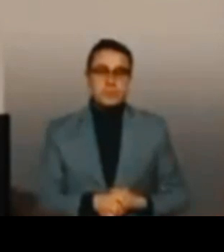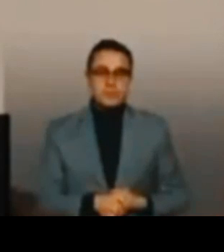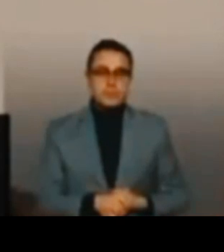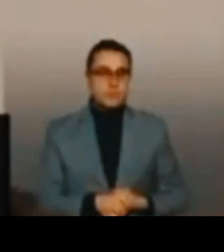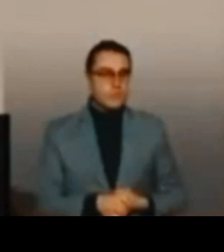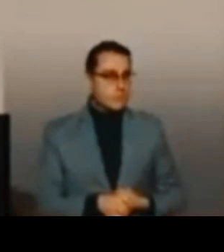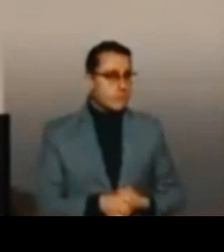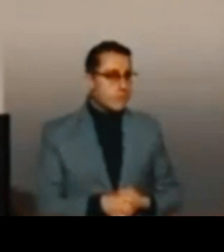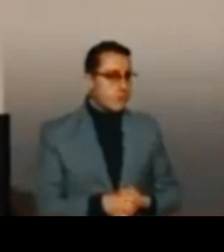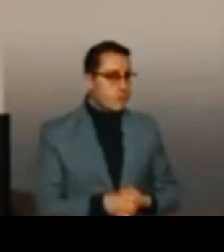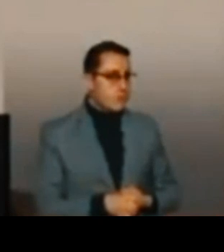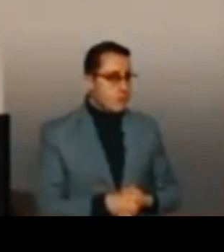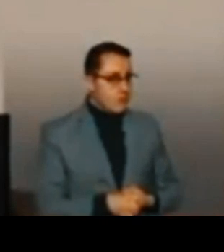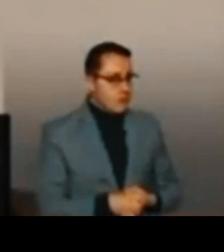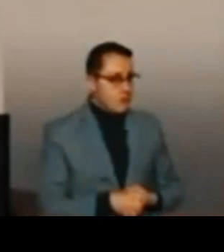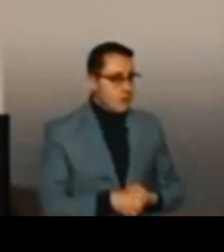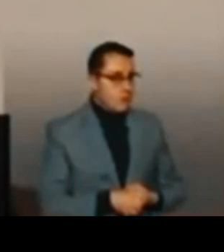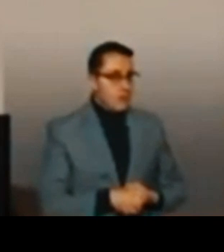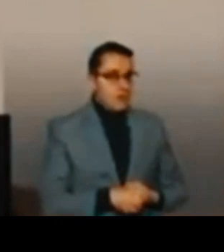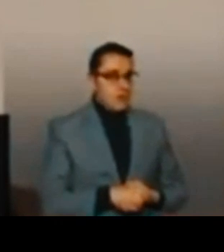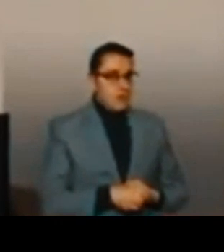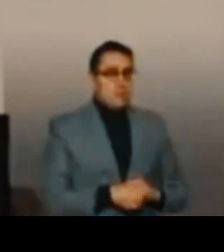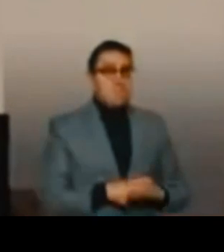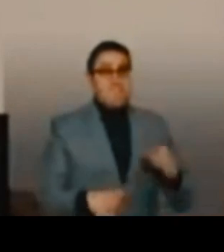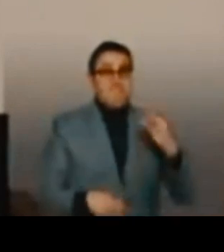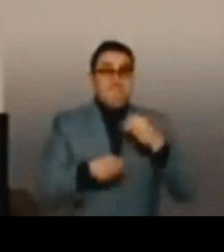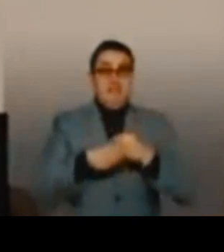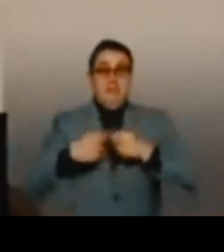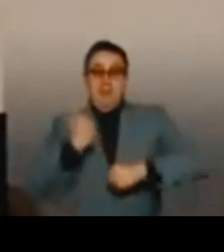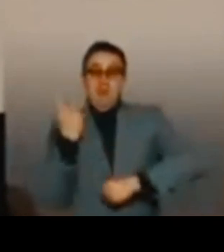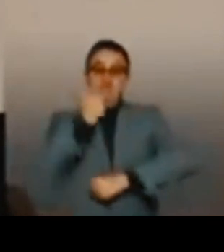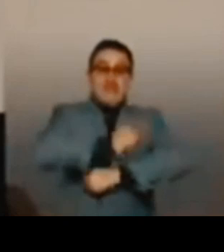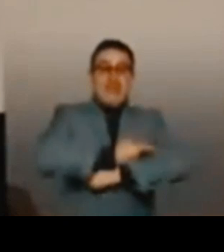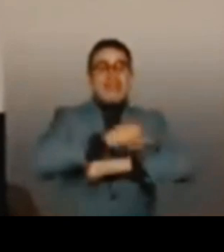Y también quisimos firmar la ley en el Día de la Mujer.